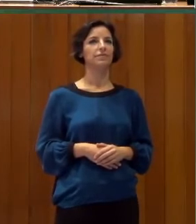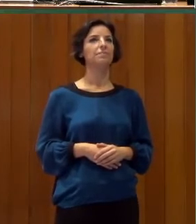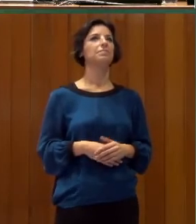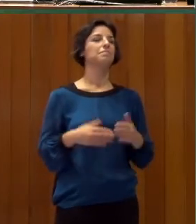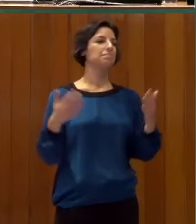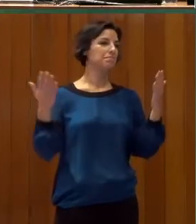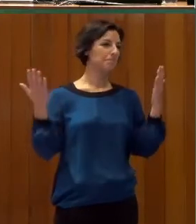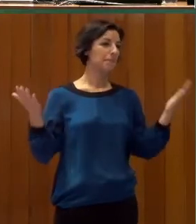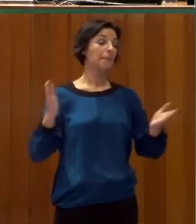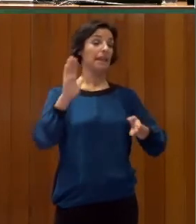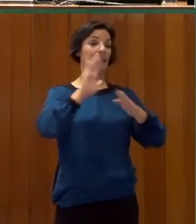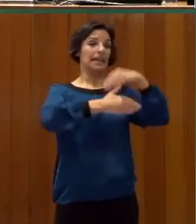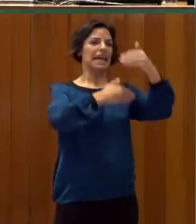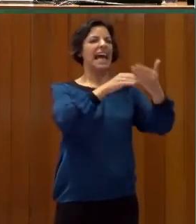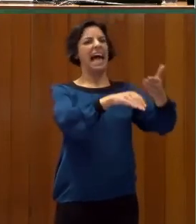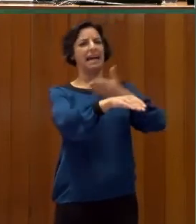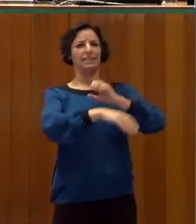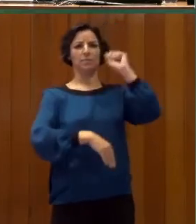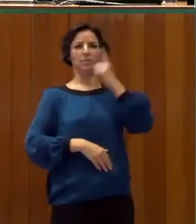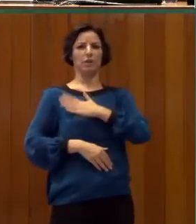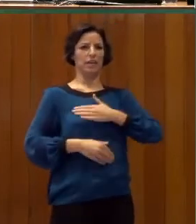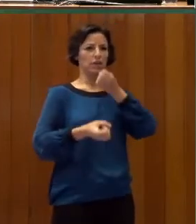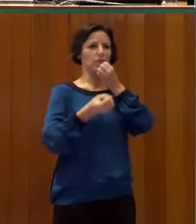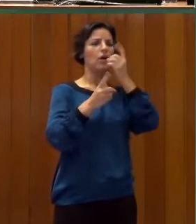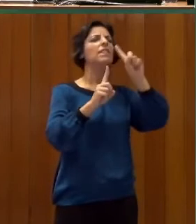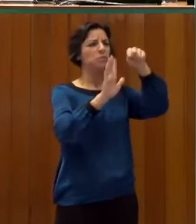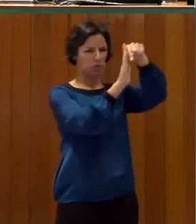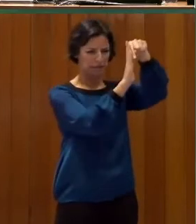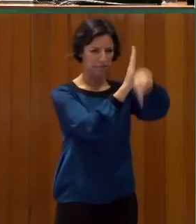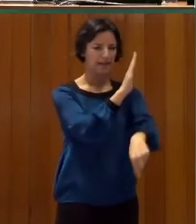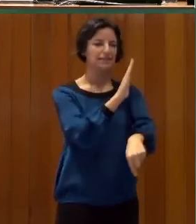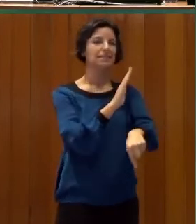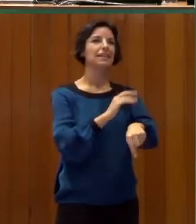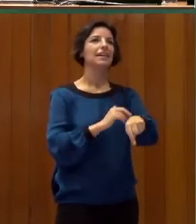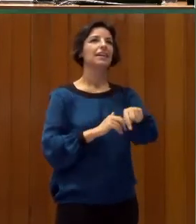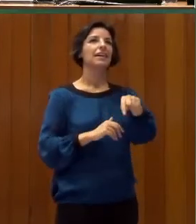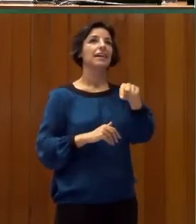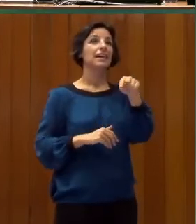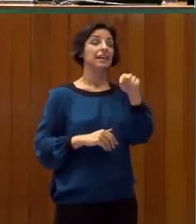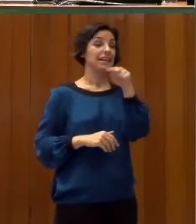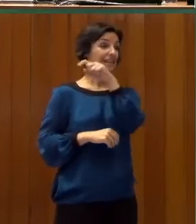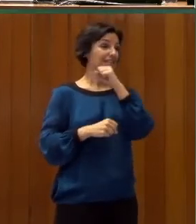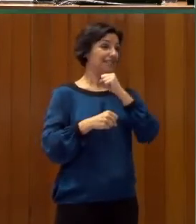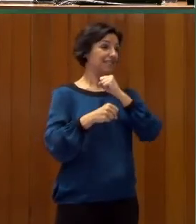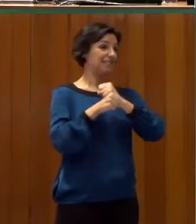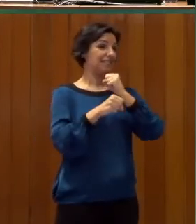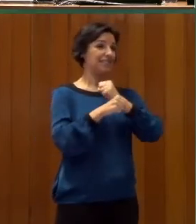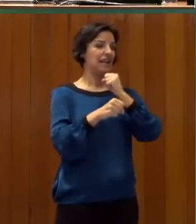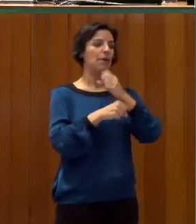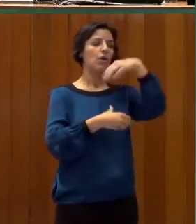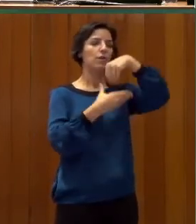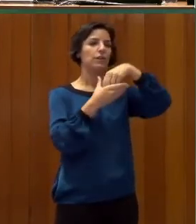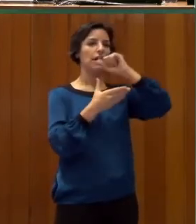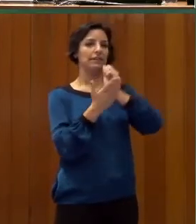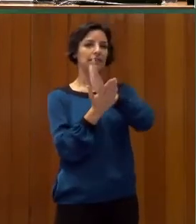Vale, antes de continuar me gustaría decir, aunque luego lo explicaré más a fondo, que esta tarea consta de 3